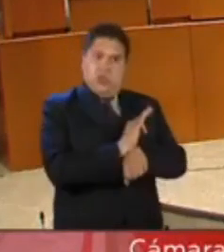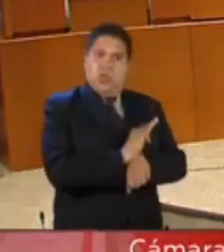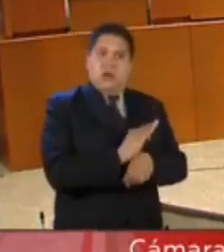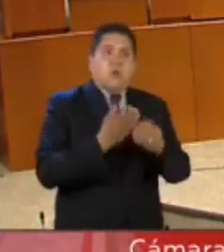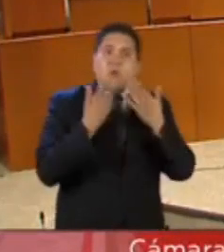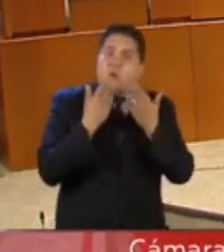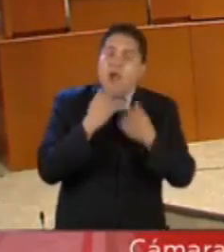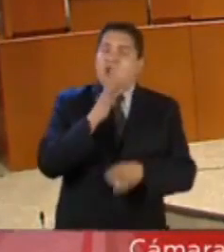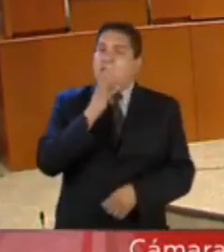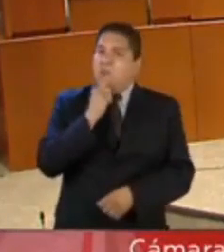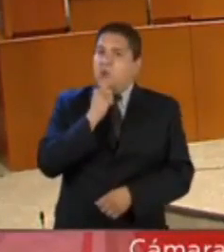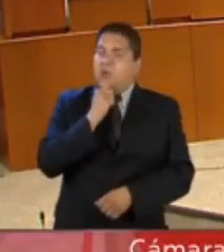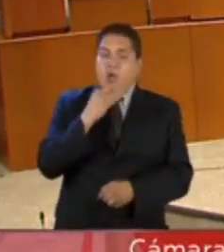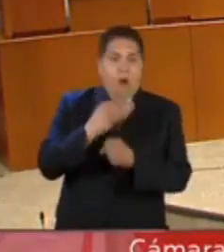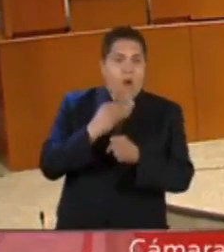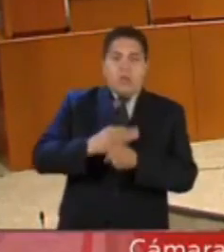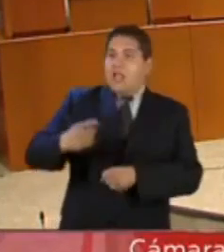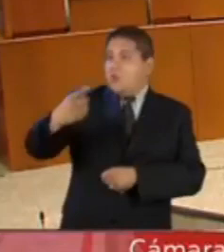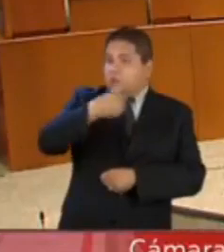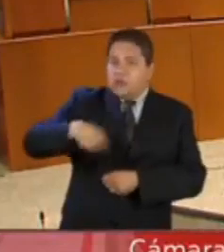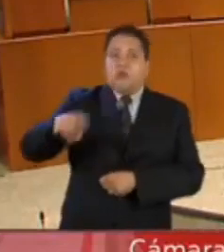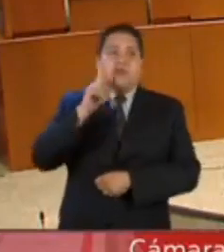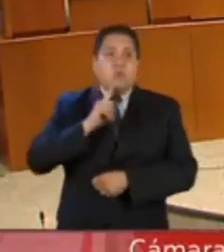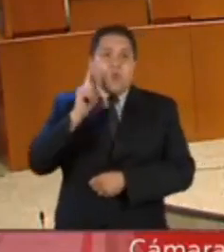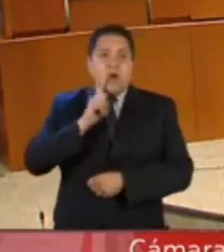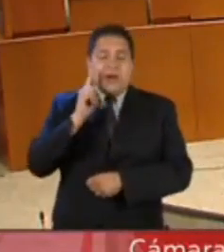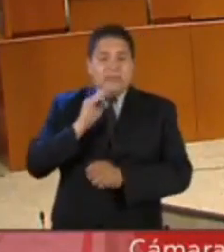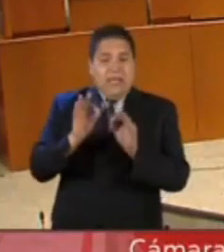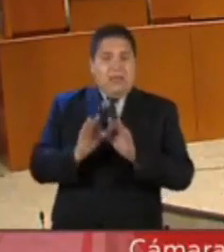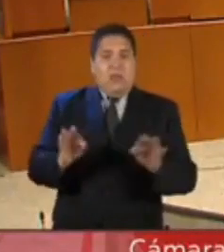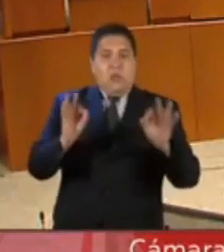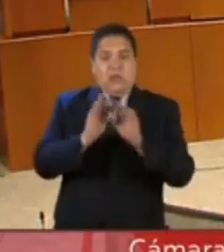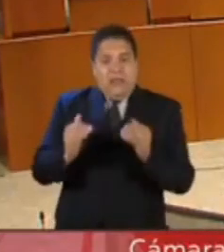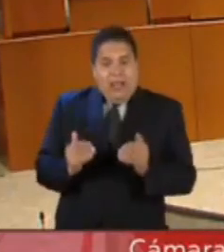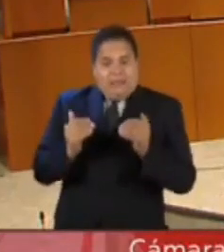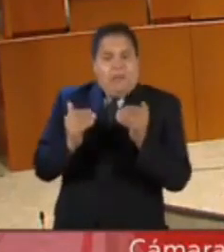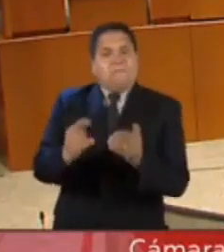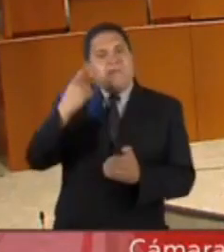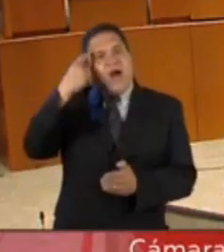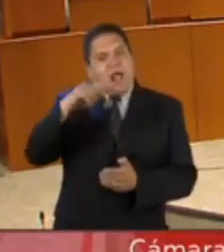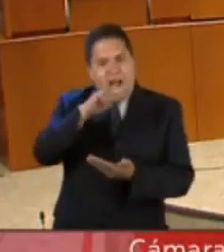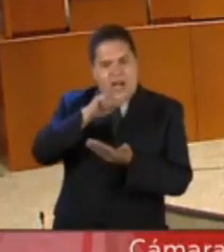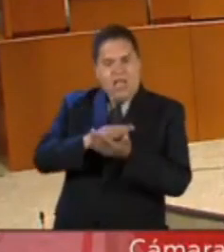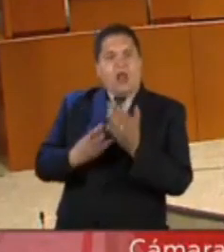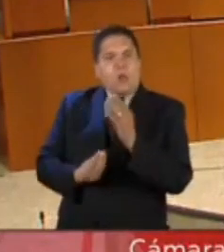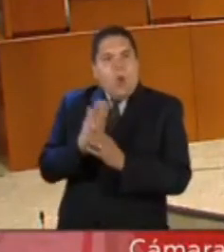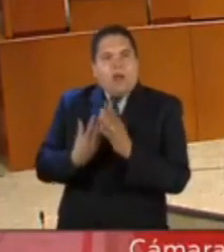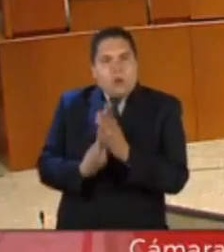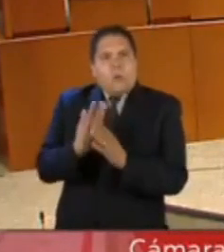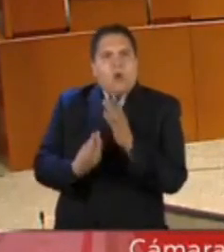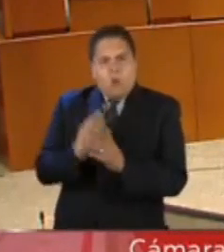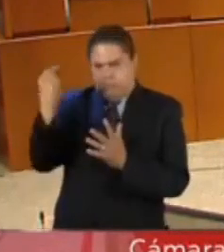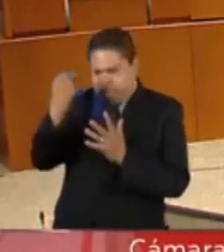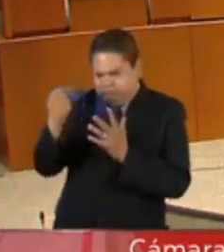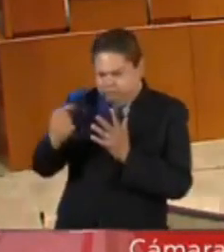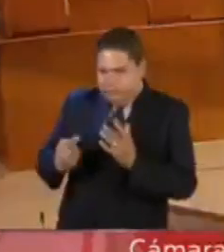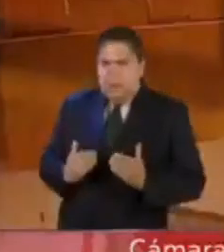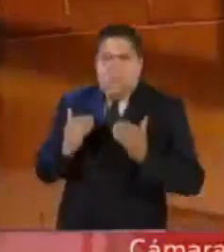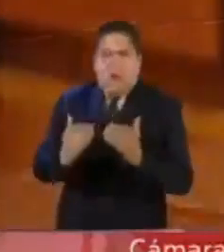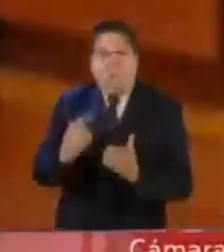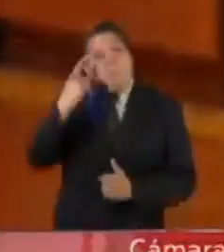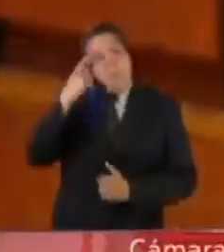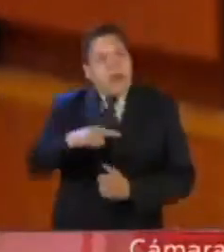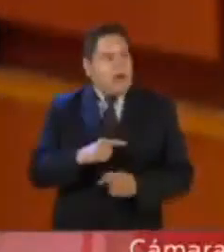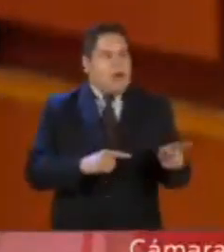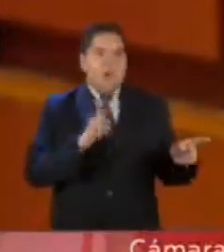frente entre nosotras que saquemos adelante la legislación que se necesita para que esas mujeres puedan garantizar su vida y